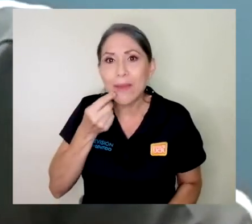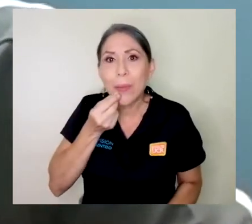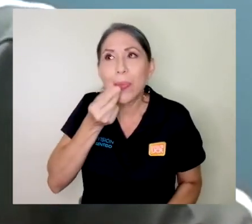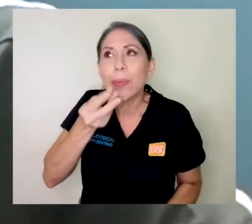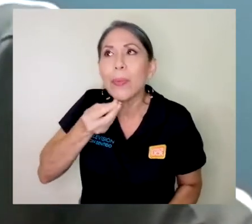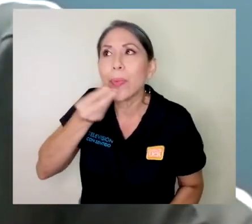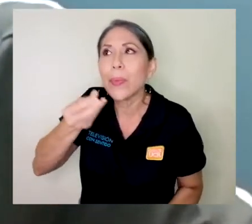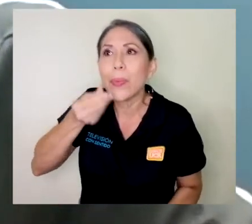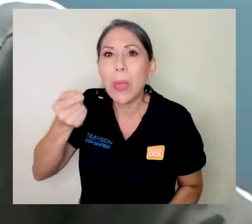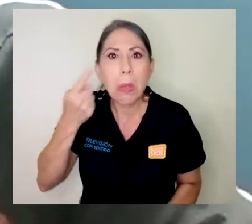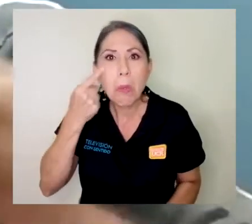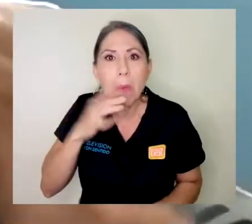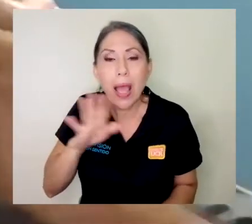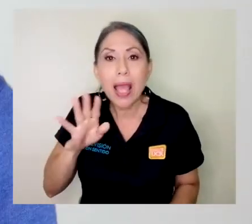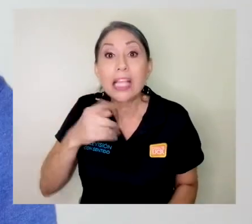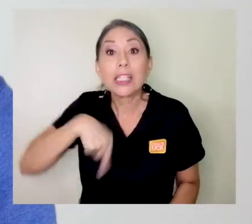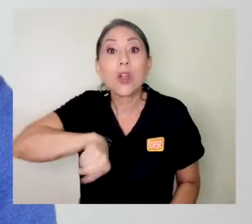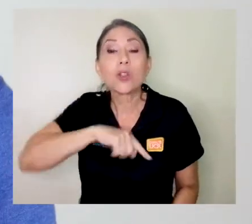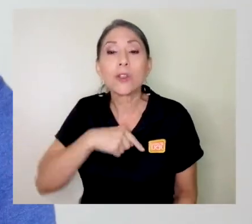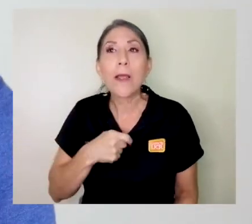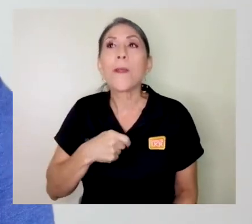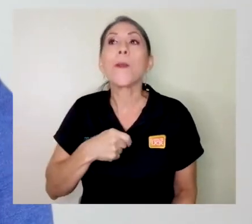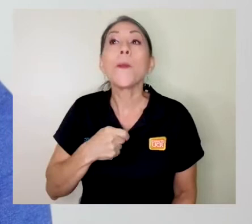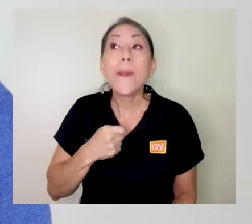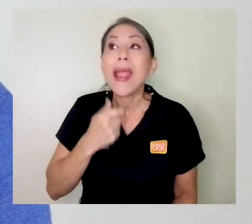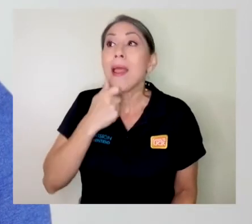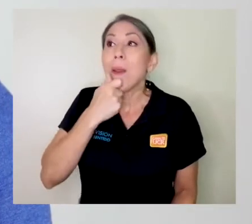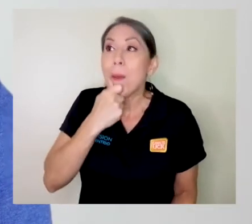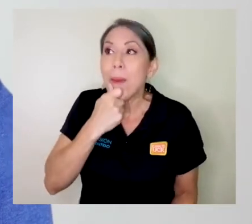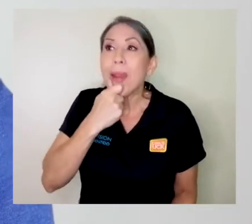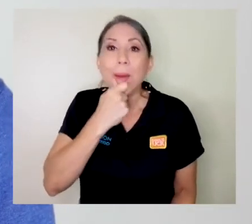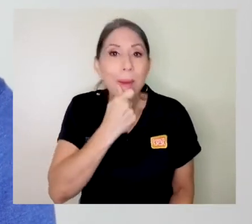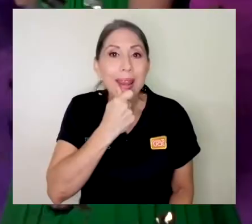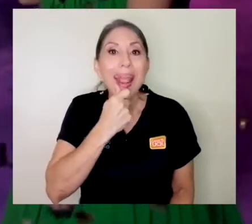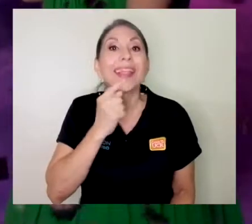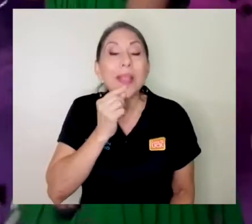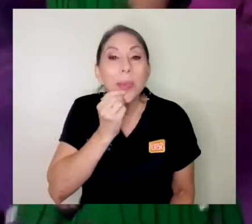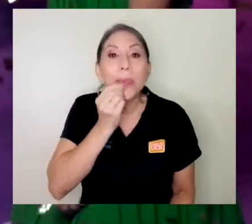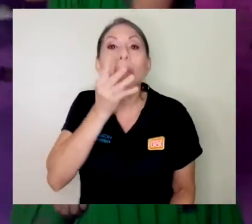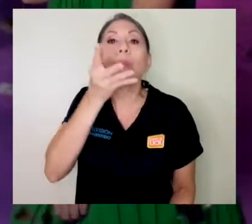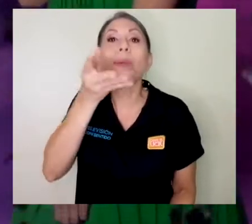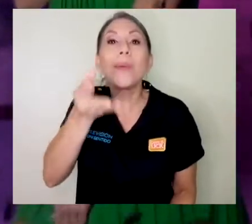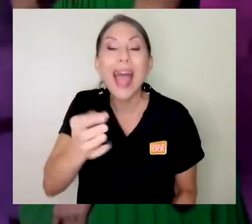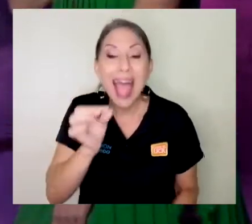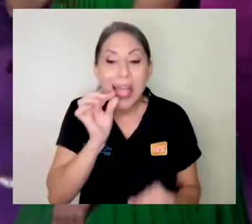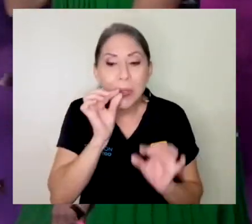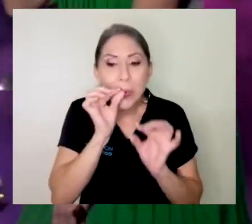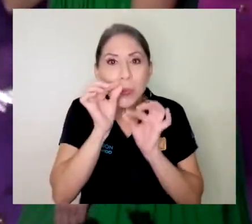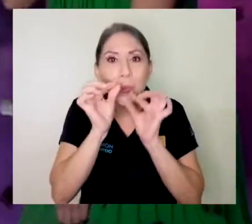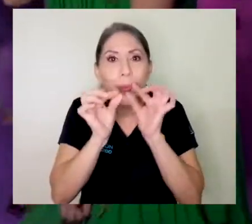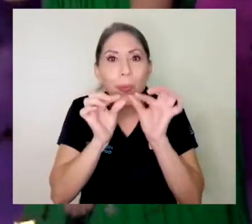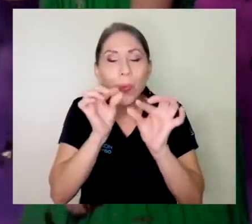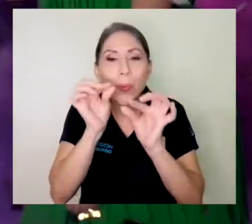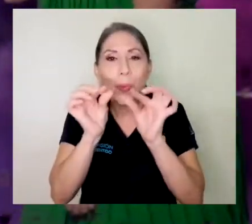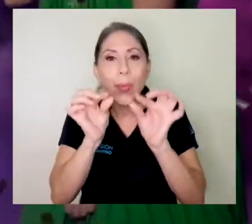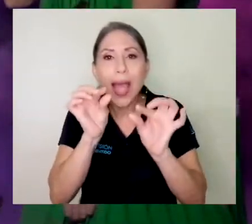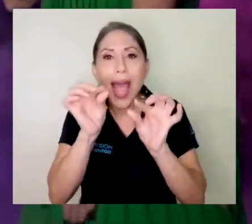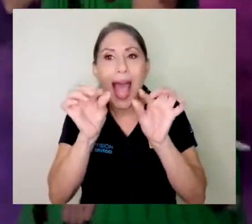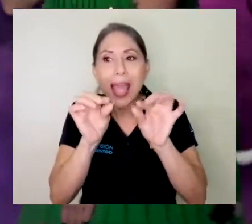saliva. Cuando silbamos, estamos expulsando saliva. Y en esta saliva se van